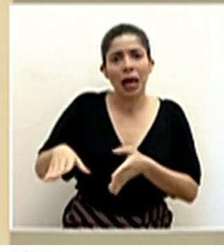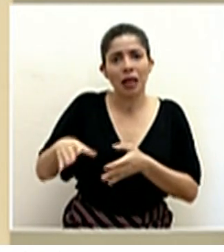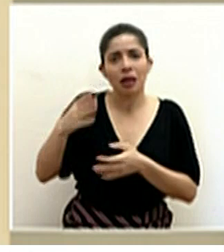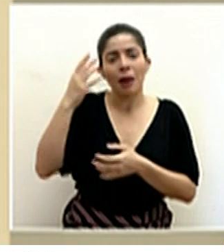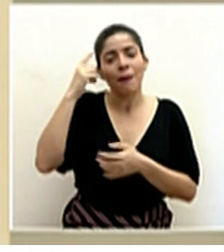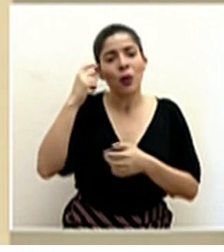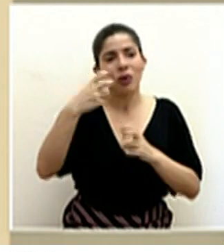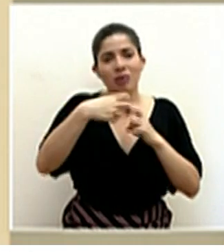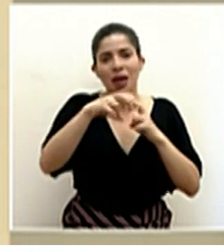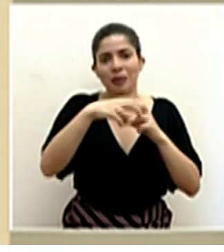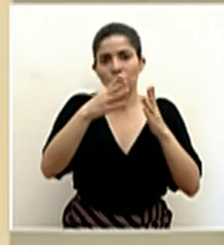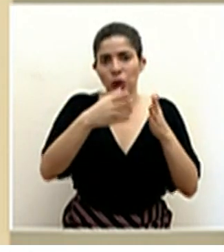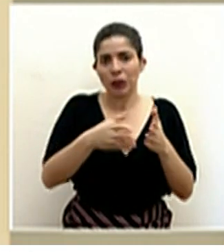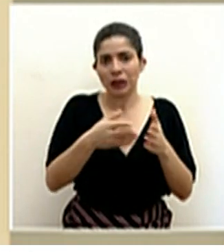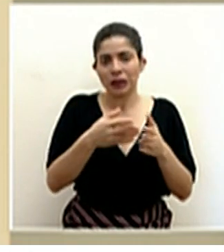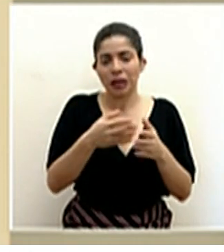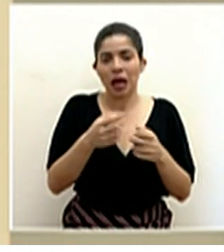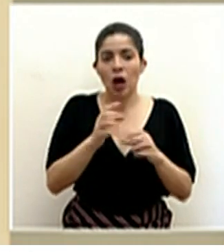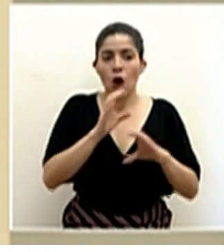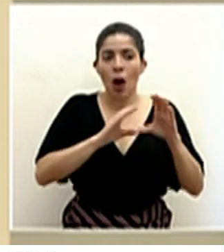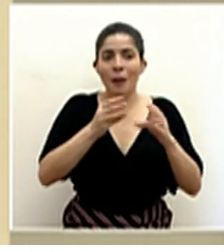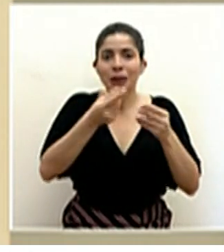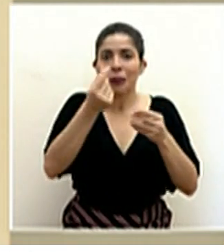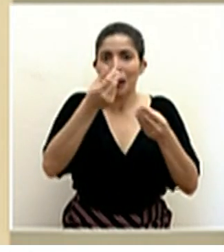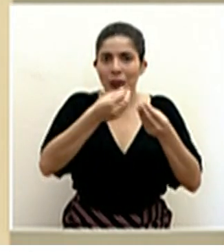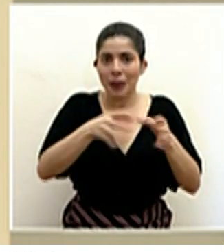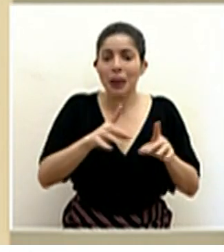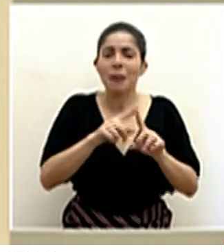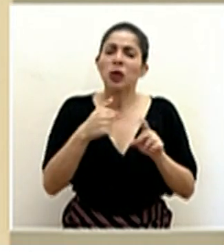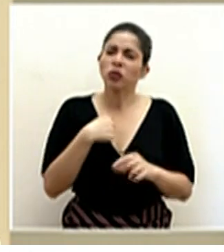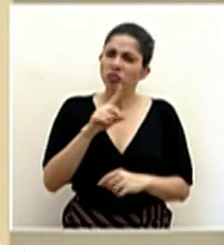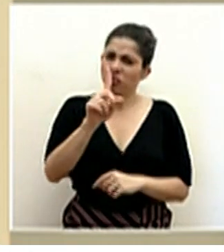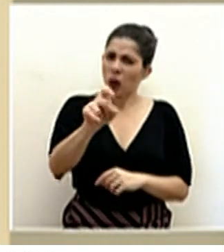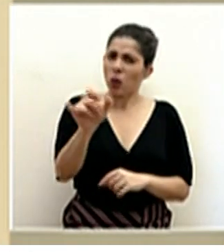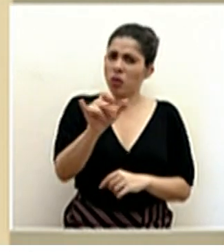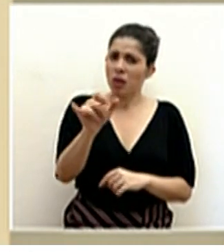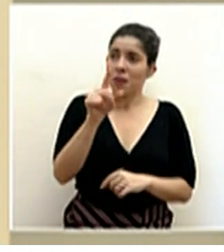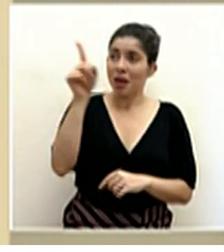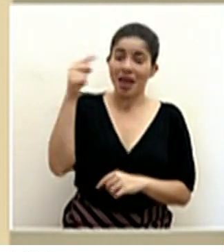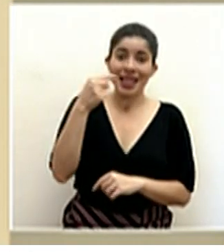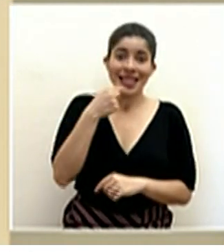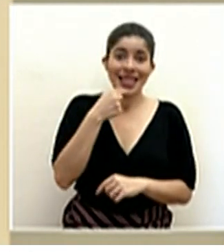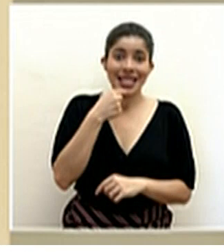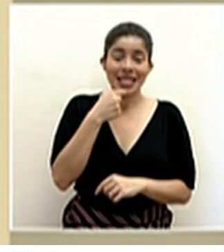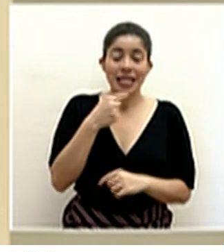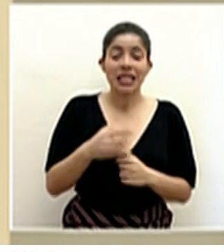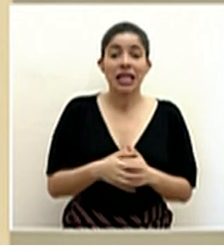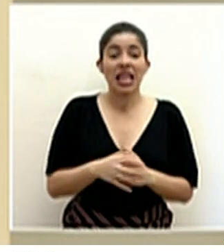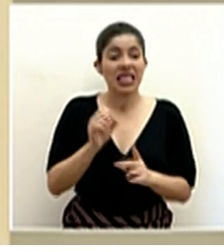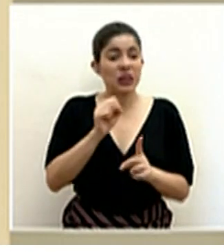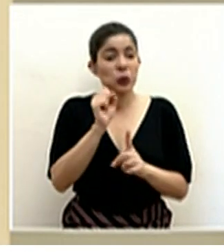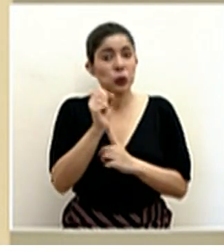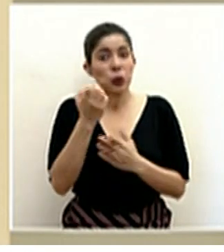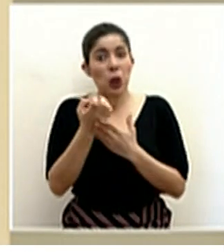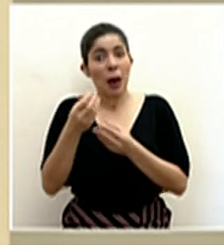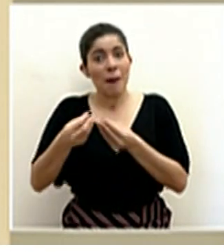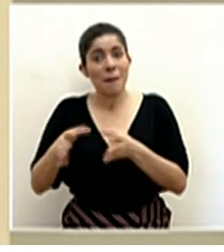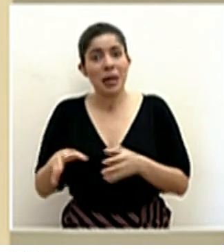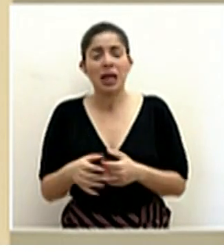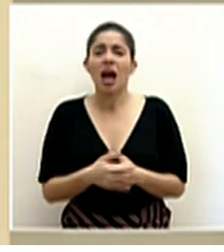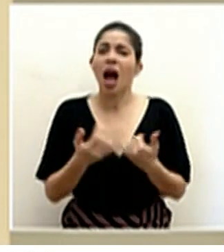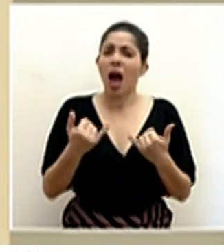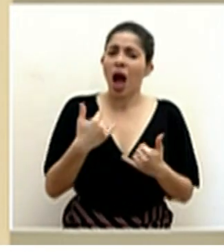el asunto de los transportistas, pero yo quisiera preguntarle más bien también a esos que plantean esa situación. Ya